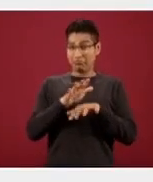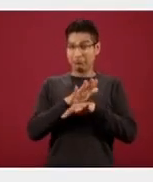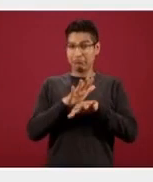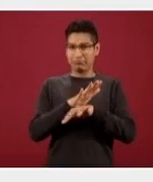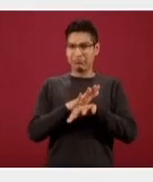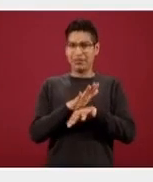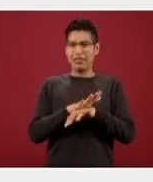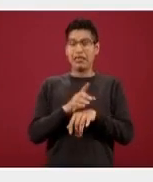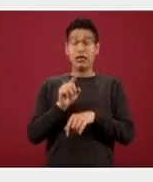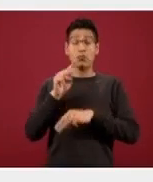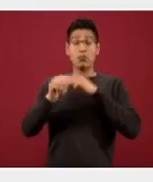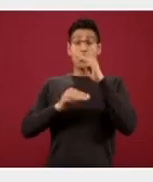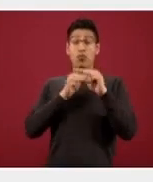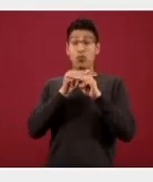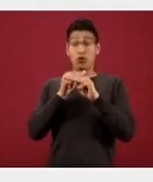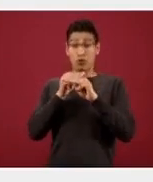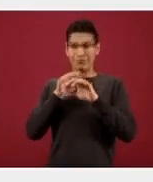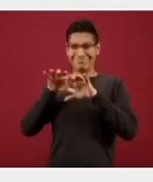reportado